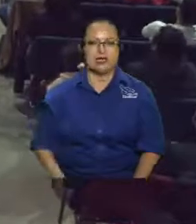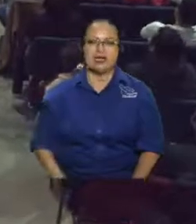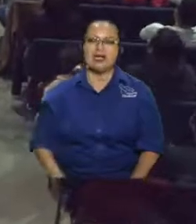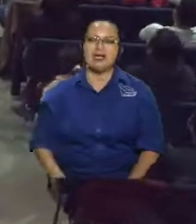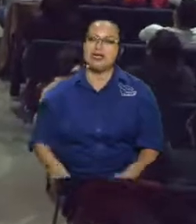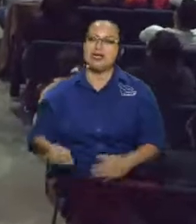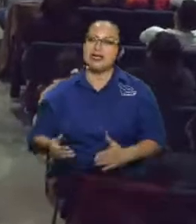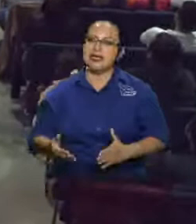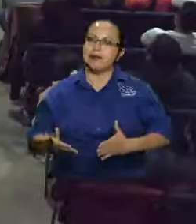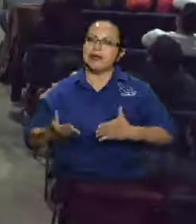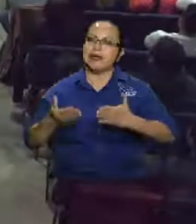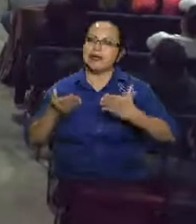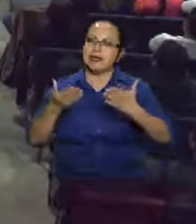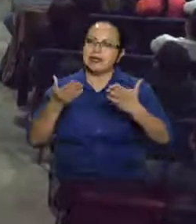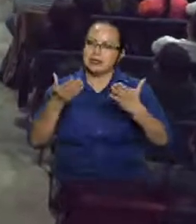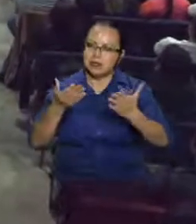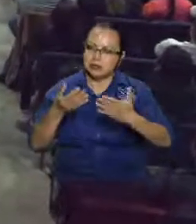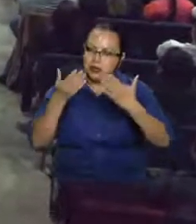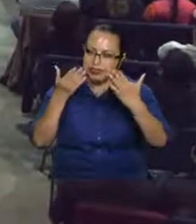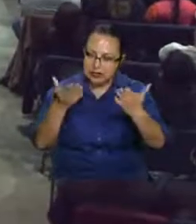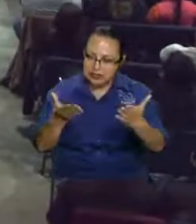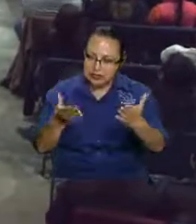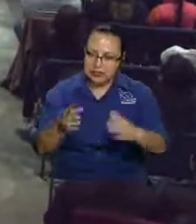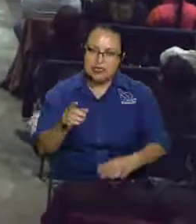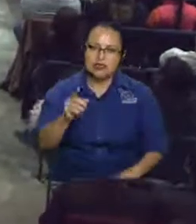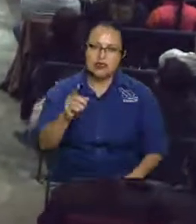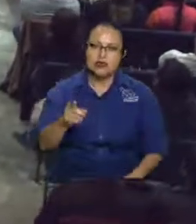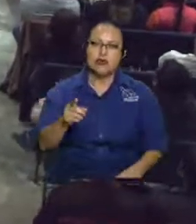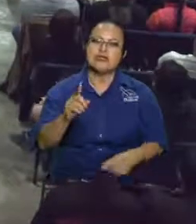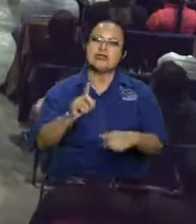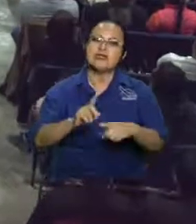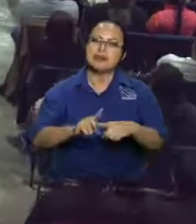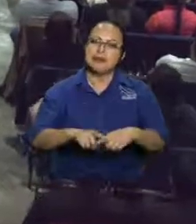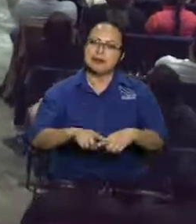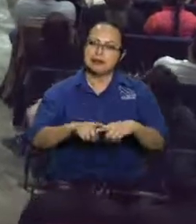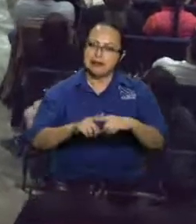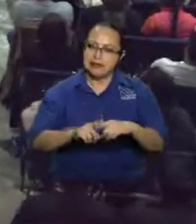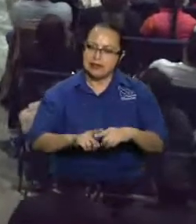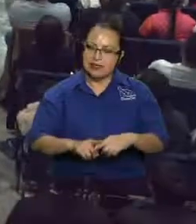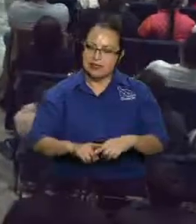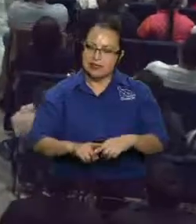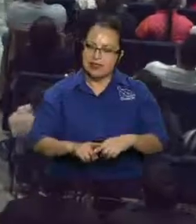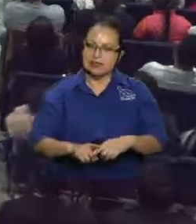Porque en la medida que tú le das a alguien, lo haces más dependiente de ti.